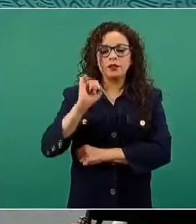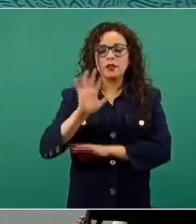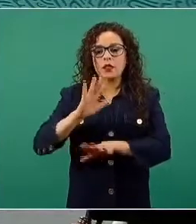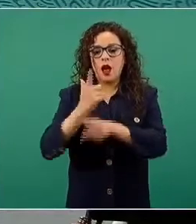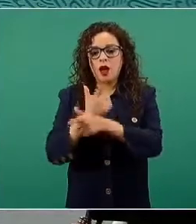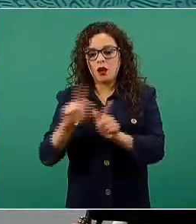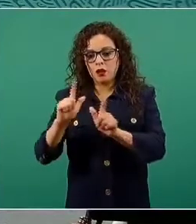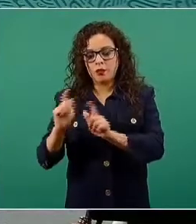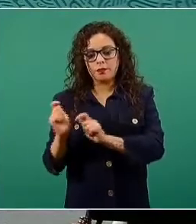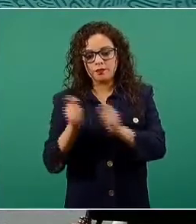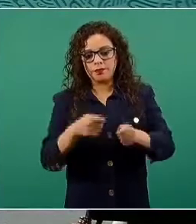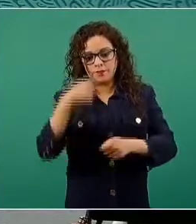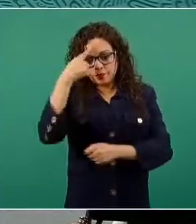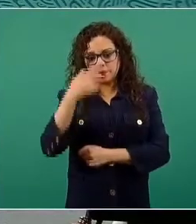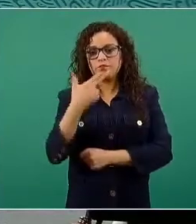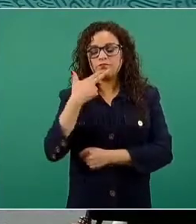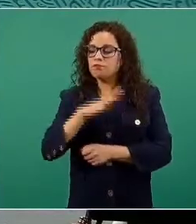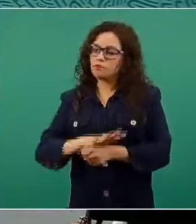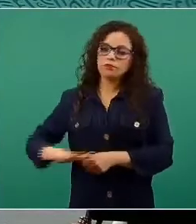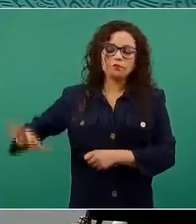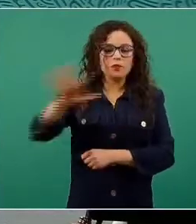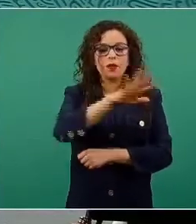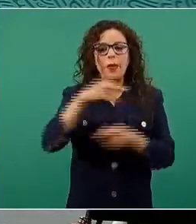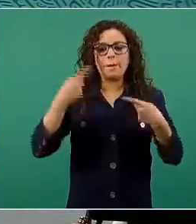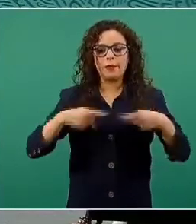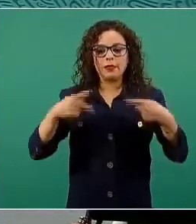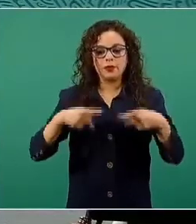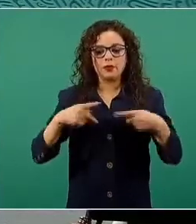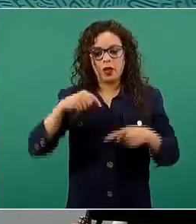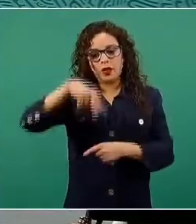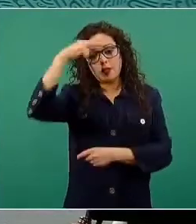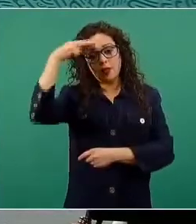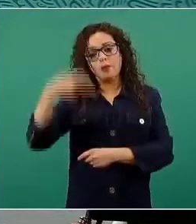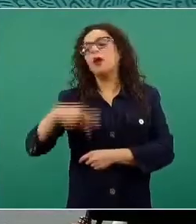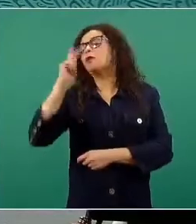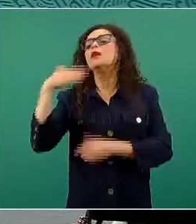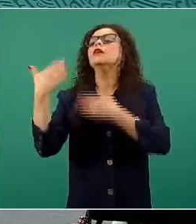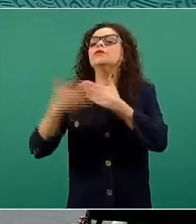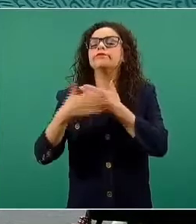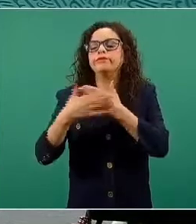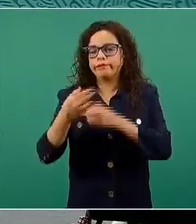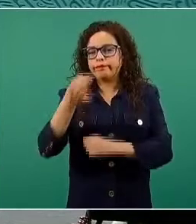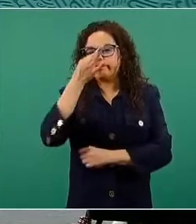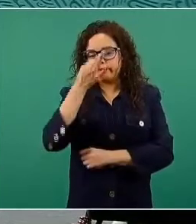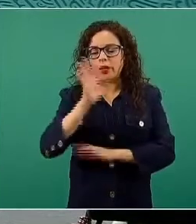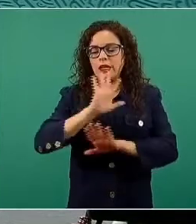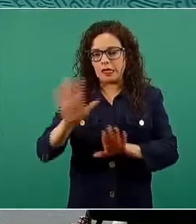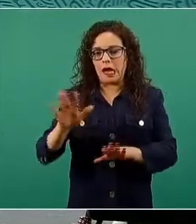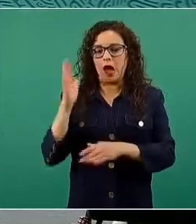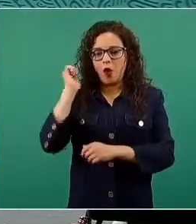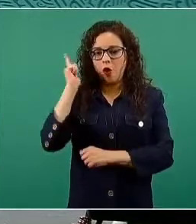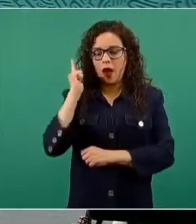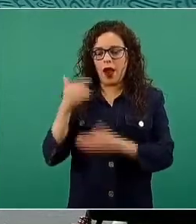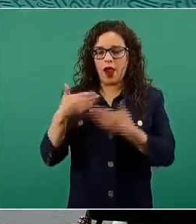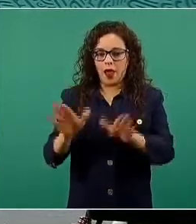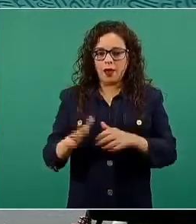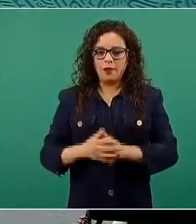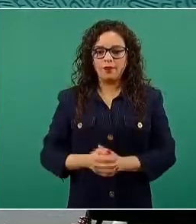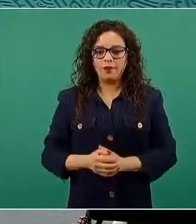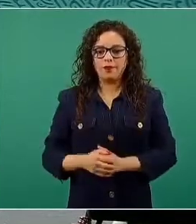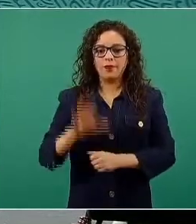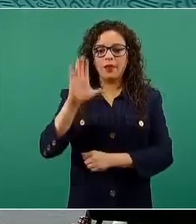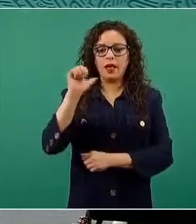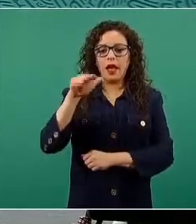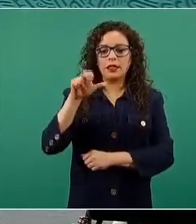para uso en la población mexicana, pero estamos próximos a lograrlo. CanSino se fabrica en China,